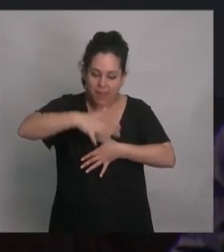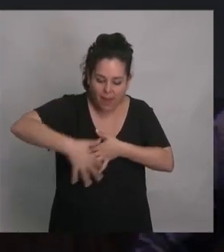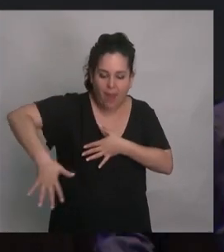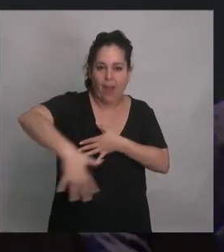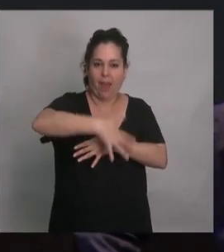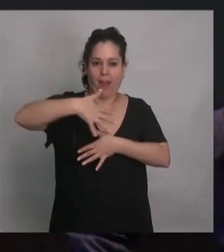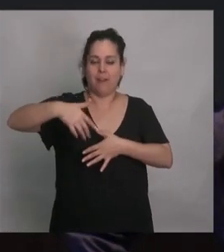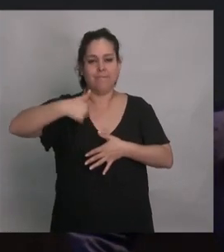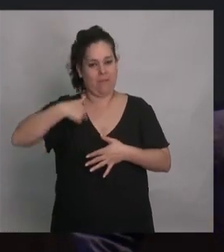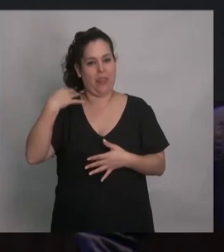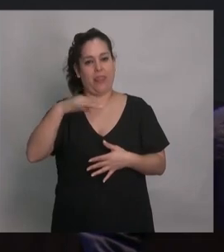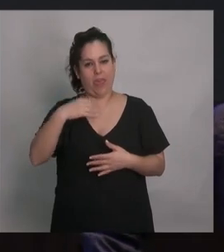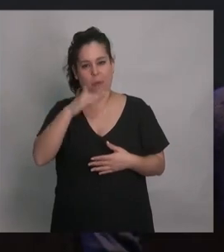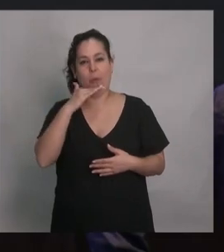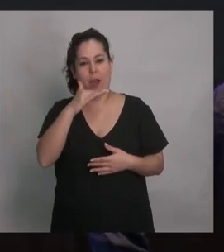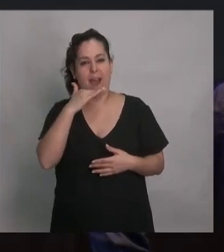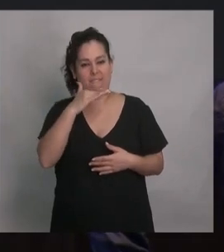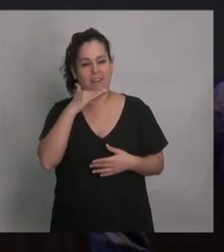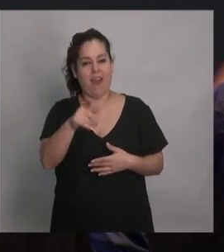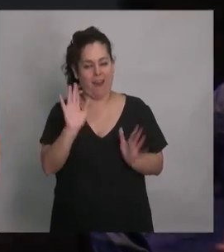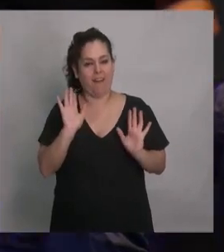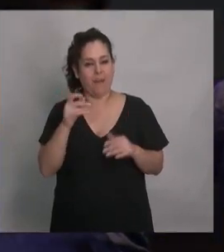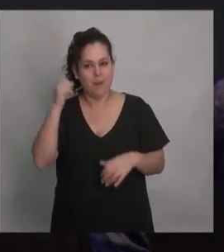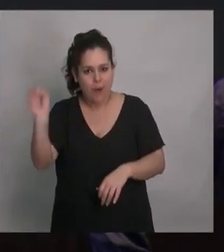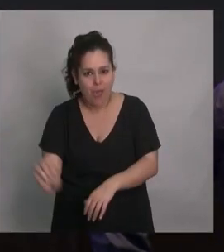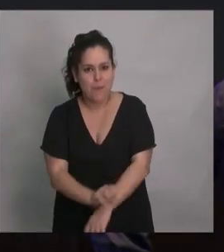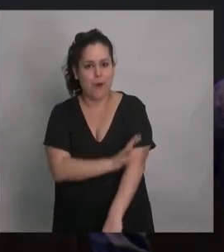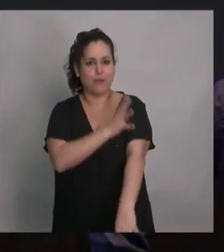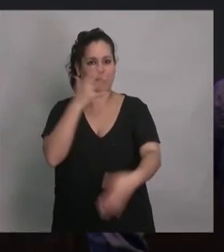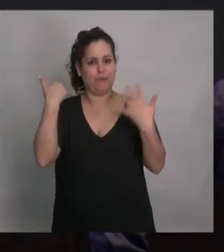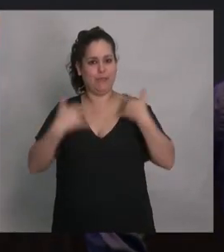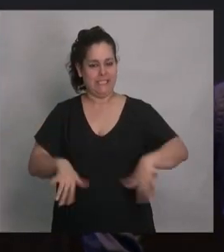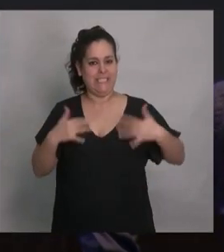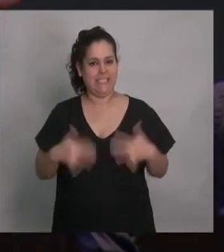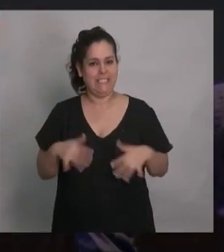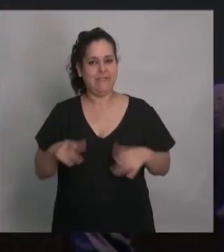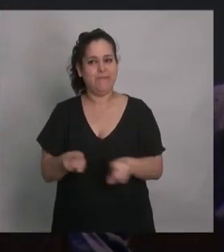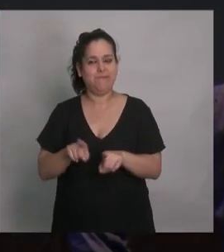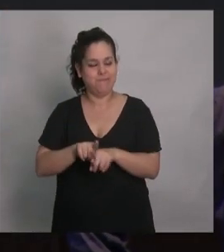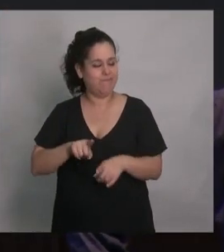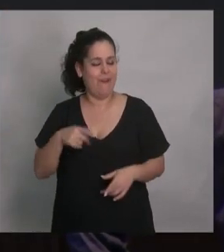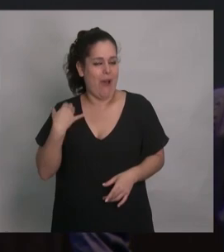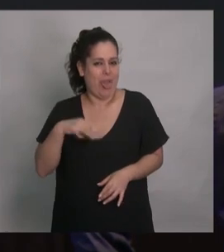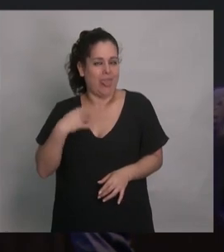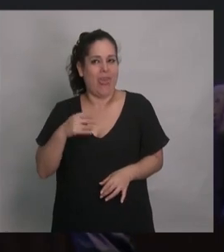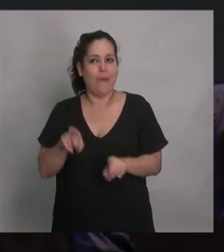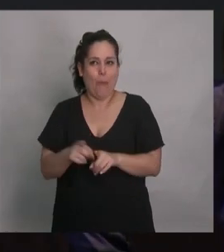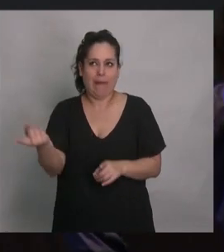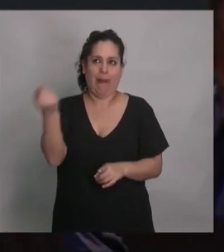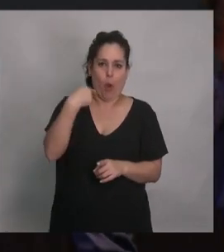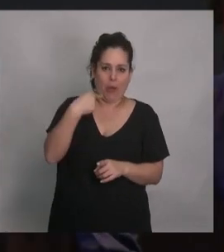merezca hablar después de toda esta emoción. Es un castigo merecido.